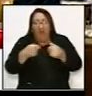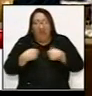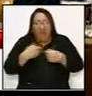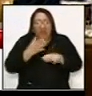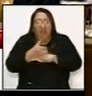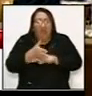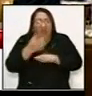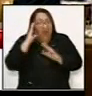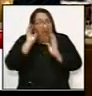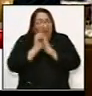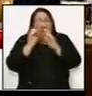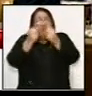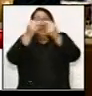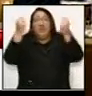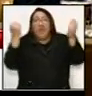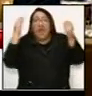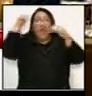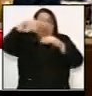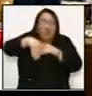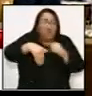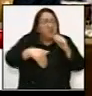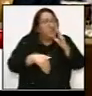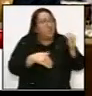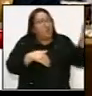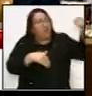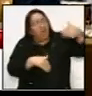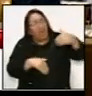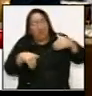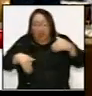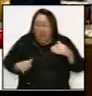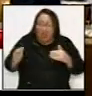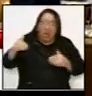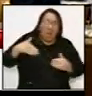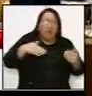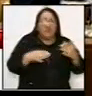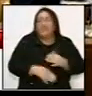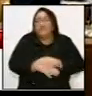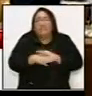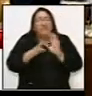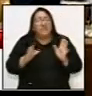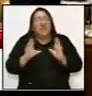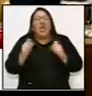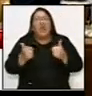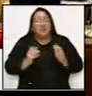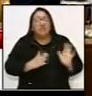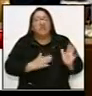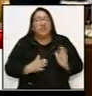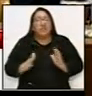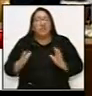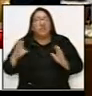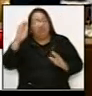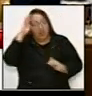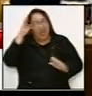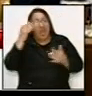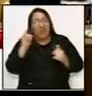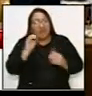ir a ver la ventana, no se va a tirar por la ventana, el otro por acá, y se siguen procedimientos policiales ya